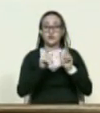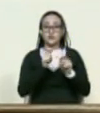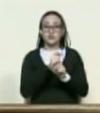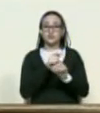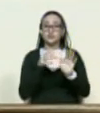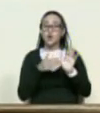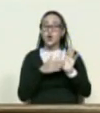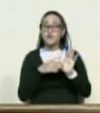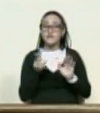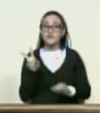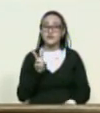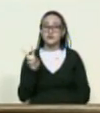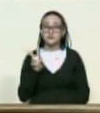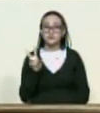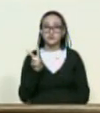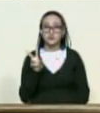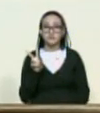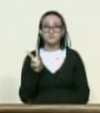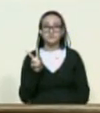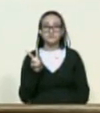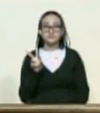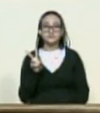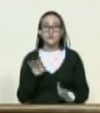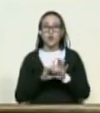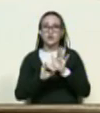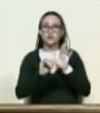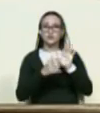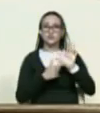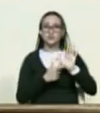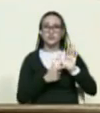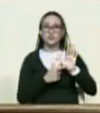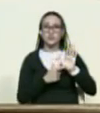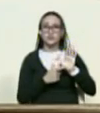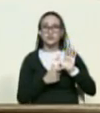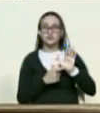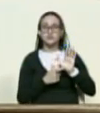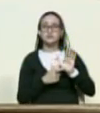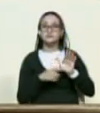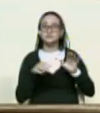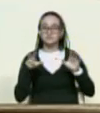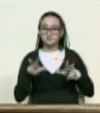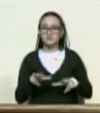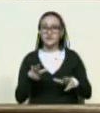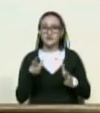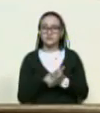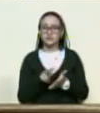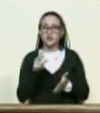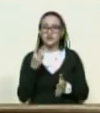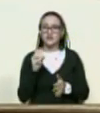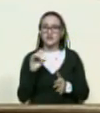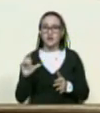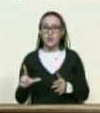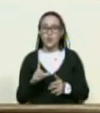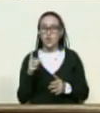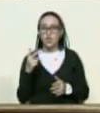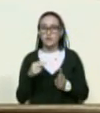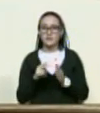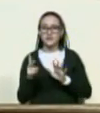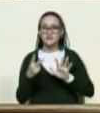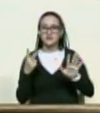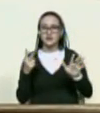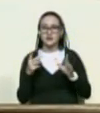de Venezuela, conforme al mandato otorgado el 30 de julio de 2017 en